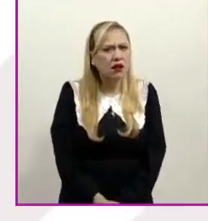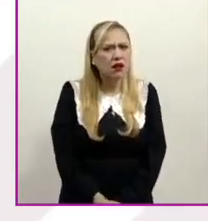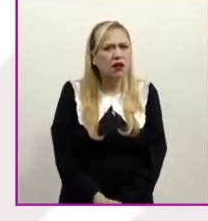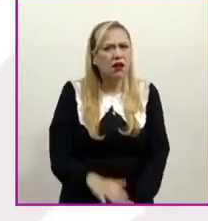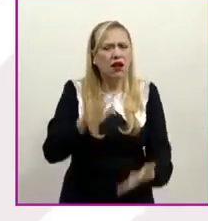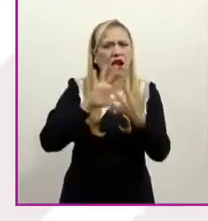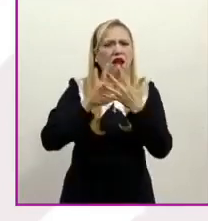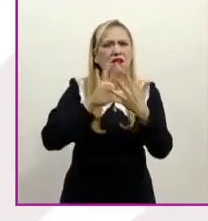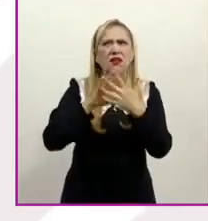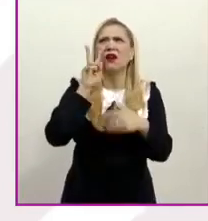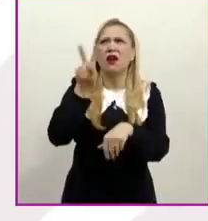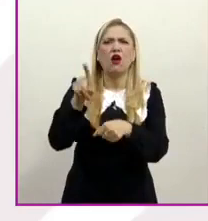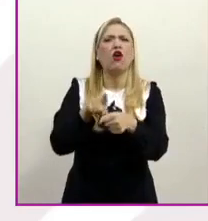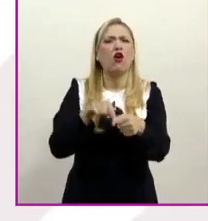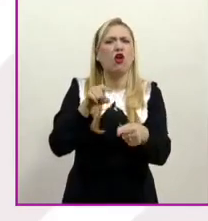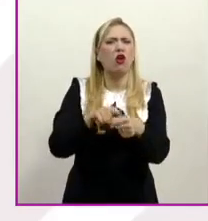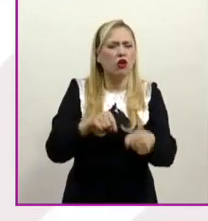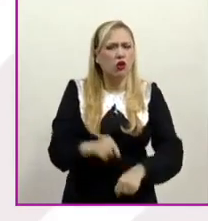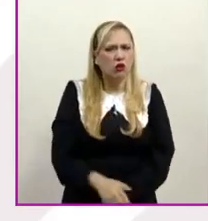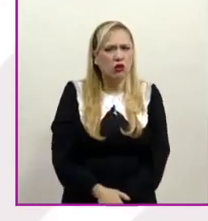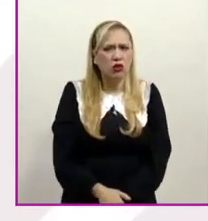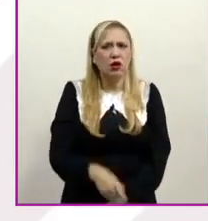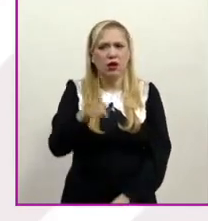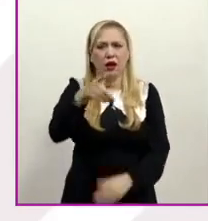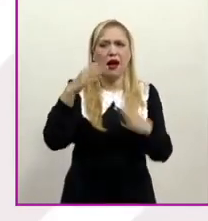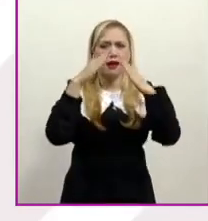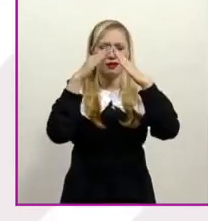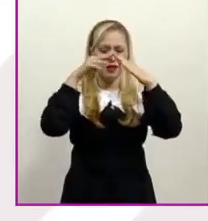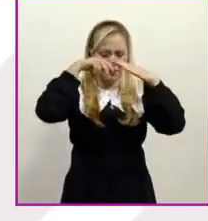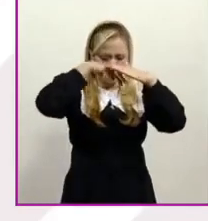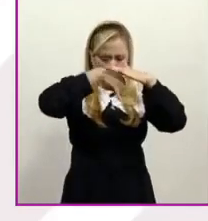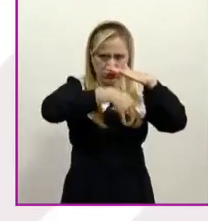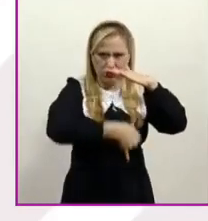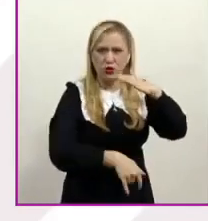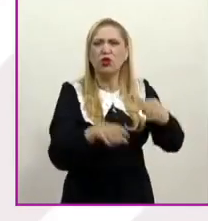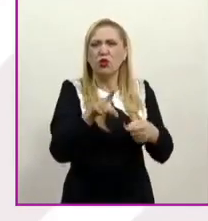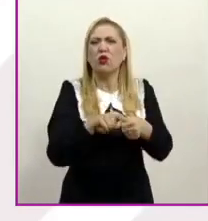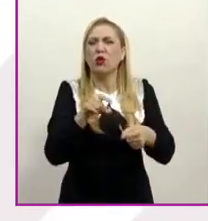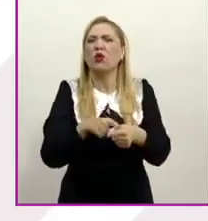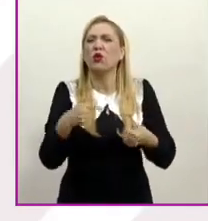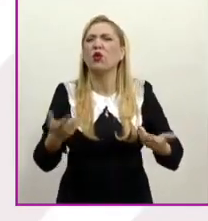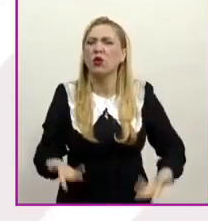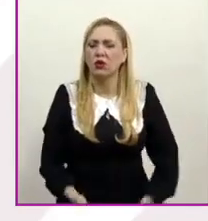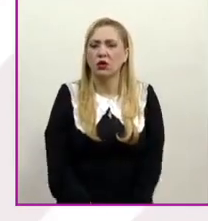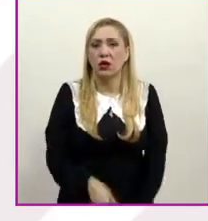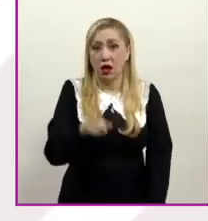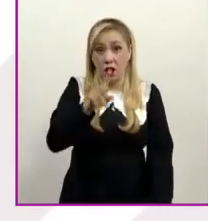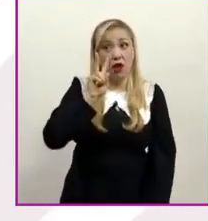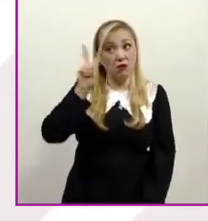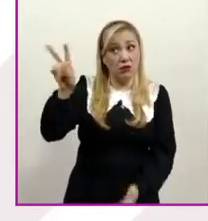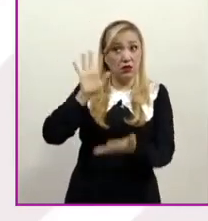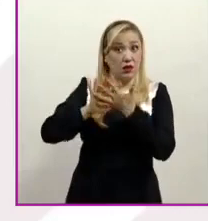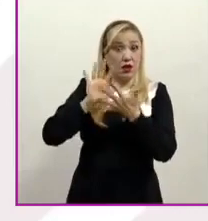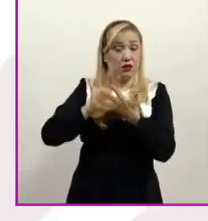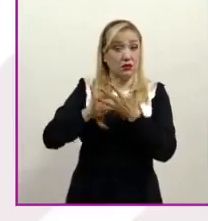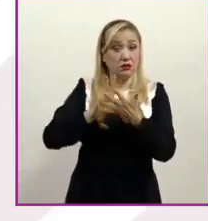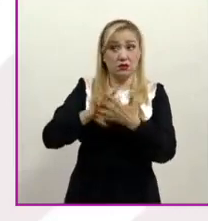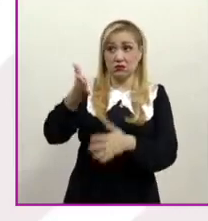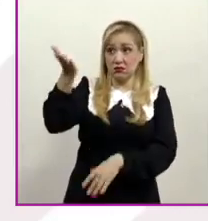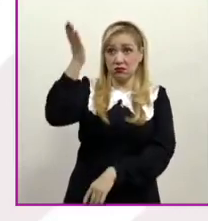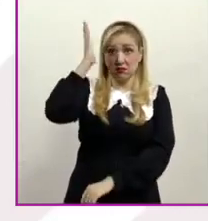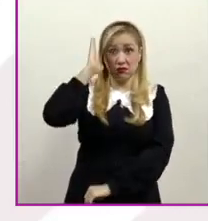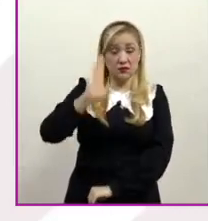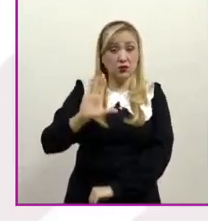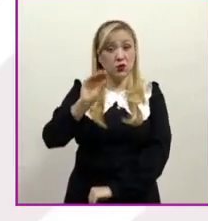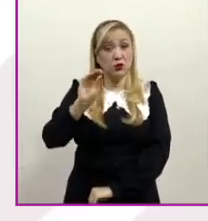las cárceles? ¿De qué color es nuestro sótano? ¿De qué color es? Porque claro, cuando uno dice, ya vieron las cárceles, lo racializadas que están, más